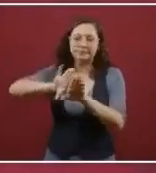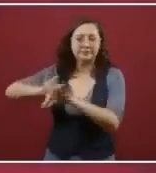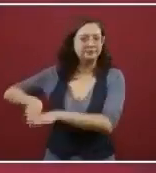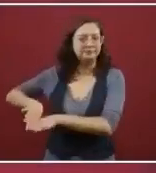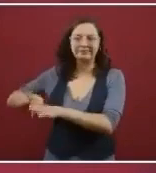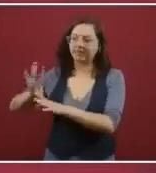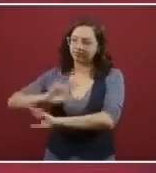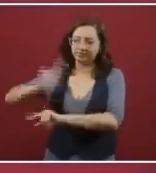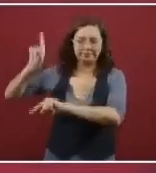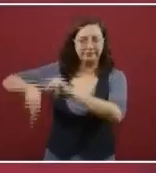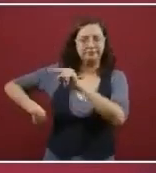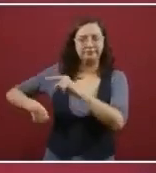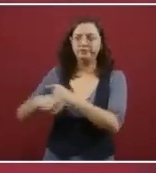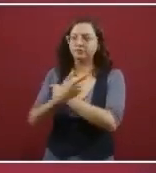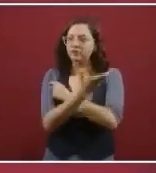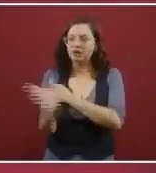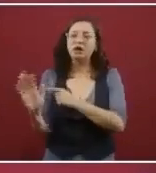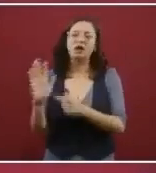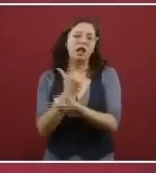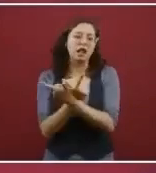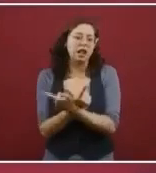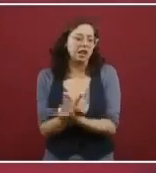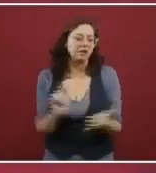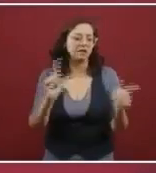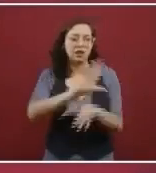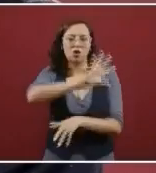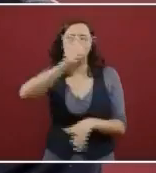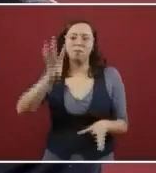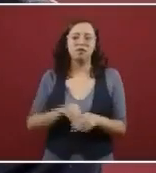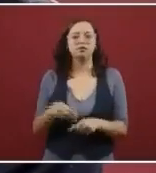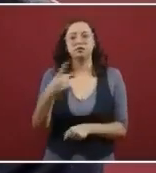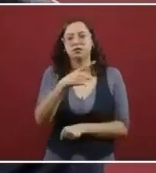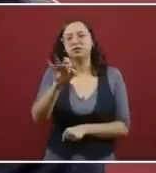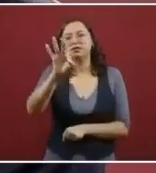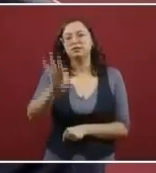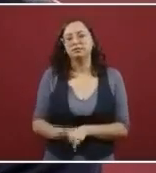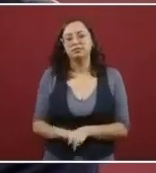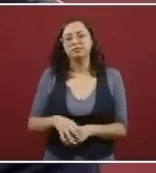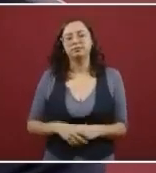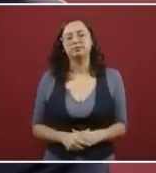Libertad completa, absoluta.